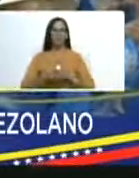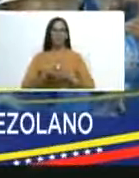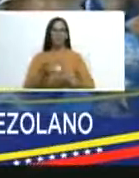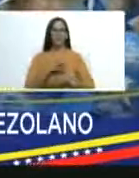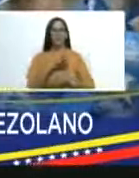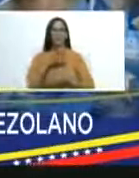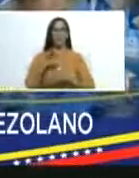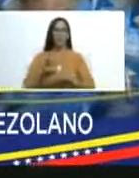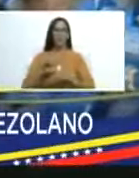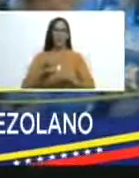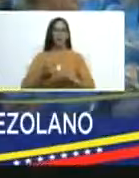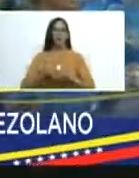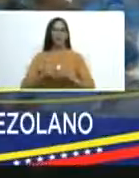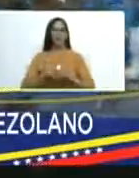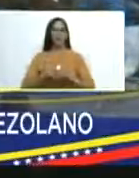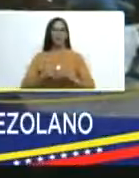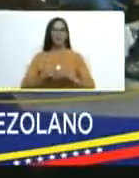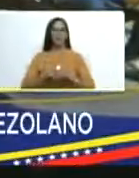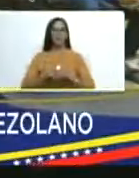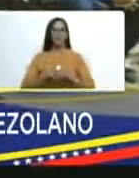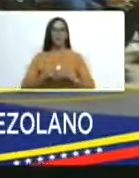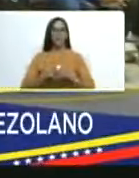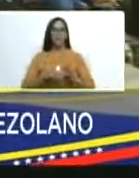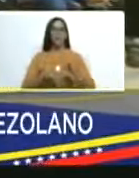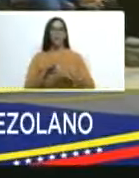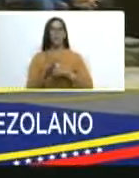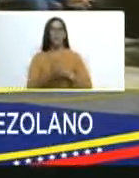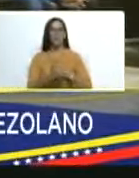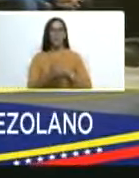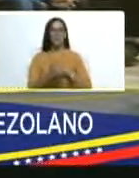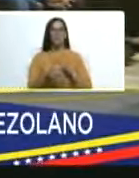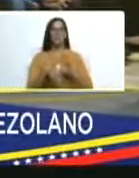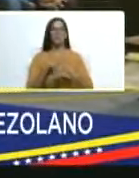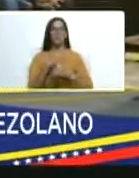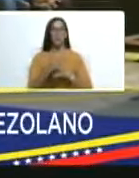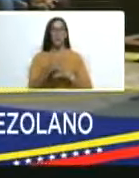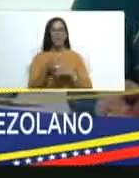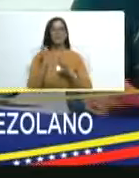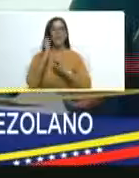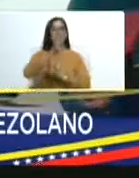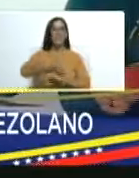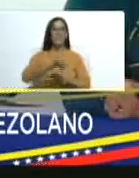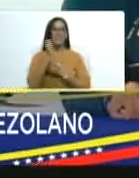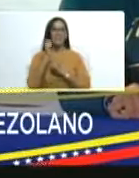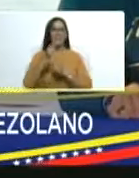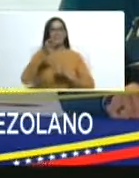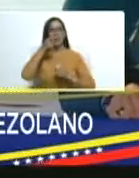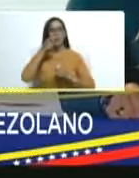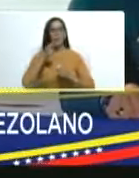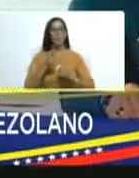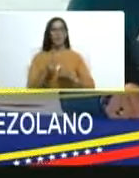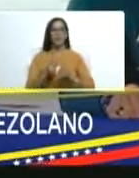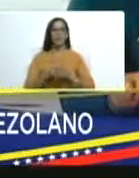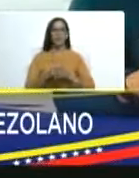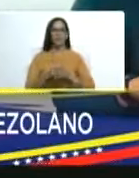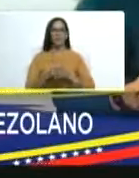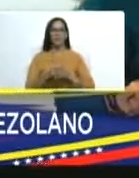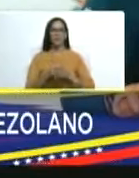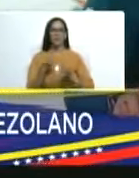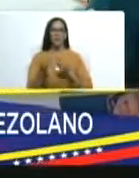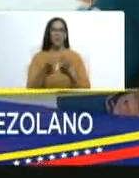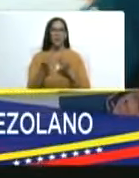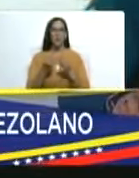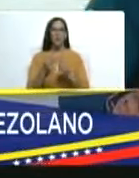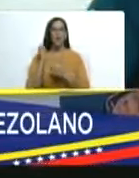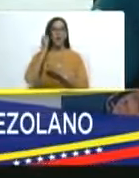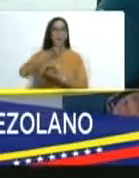Igualmente, el proyecto de plan de pesca segura, Loyo, breve y contundentemente, ¿cómo es el plan